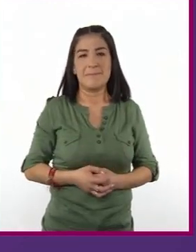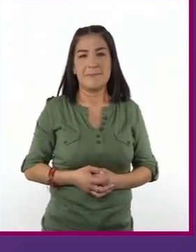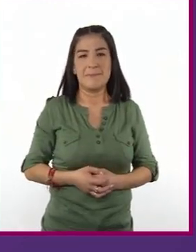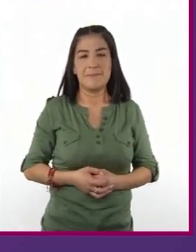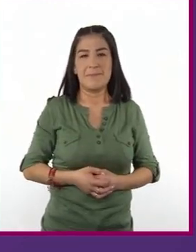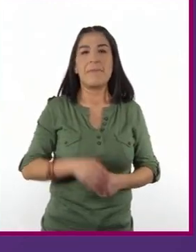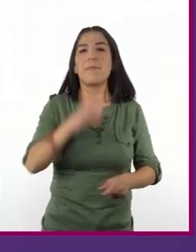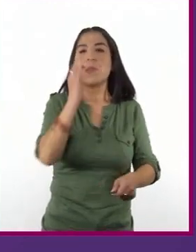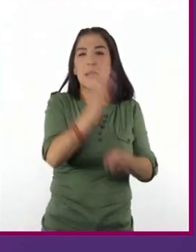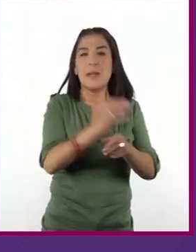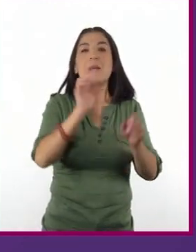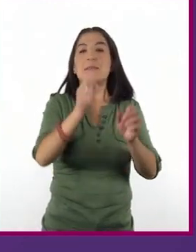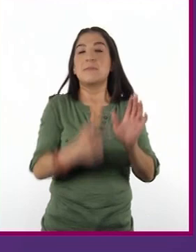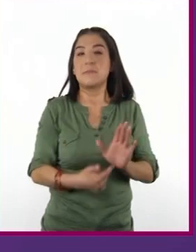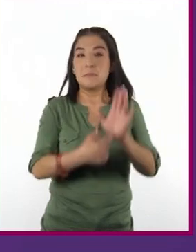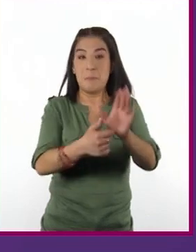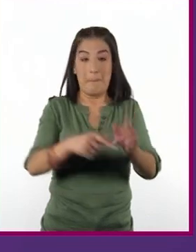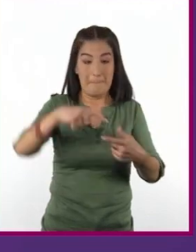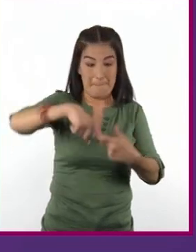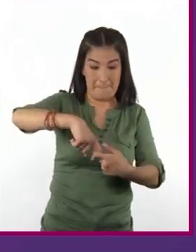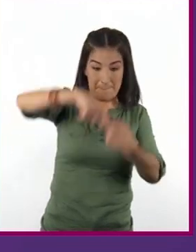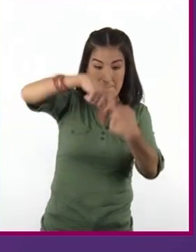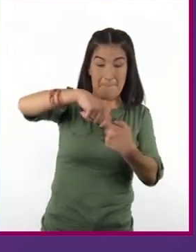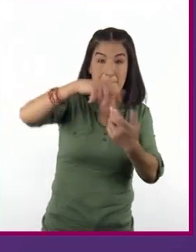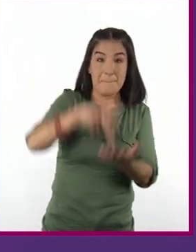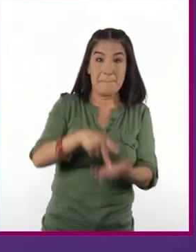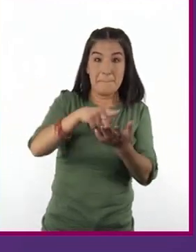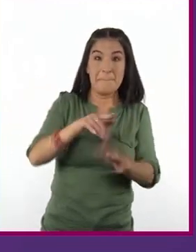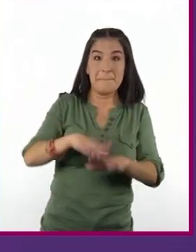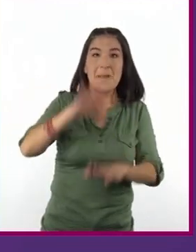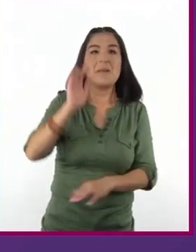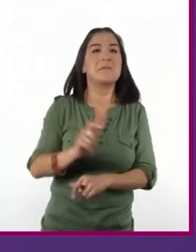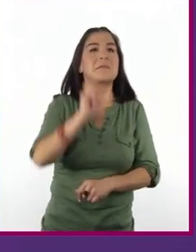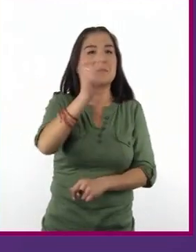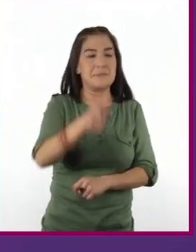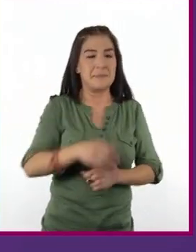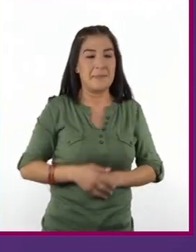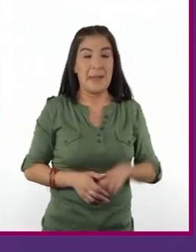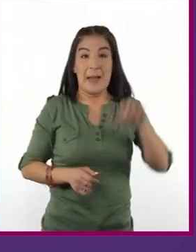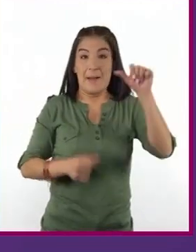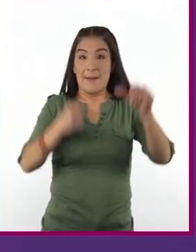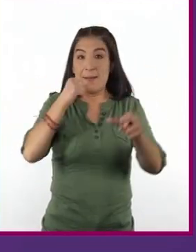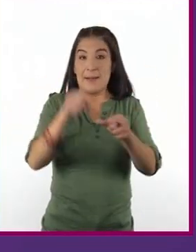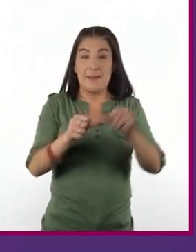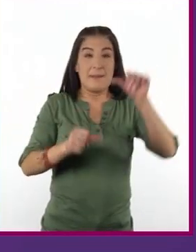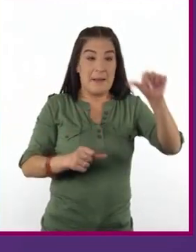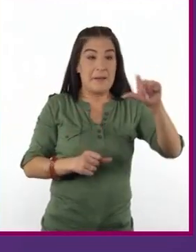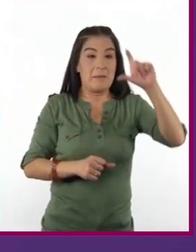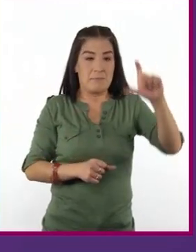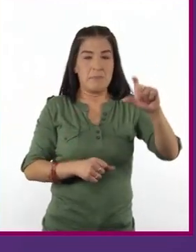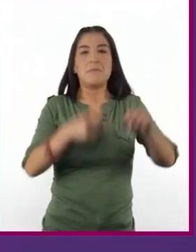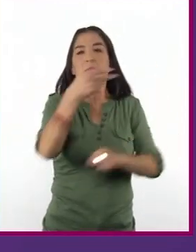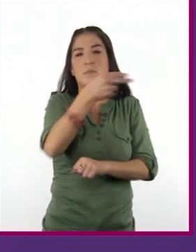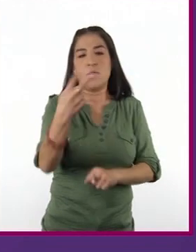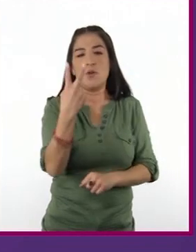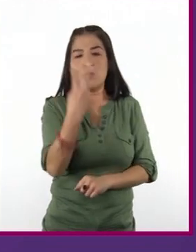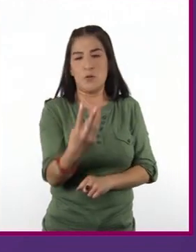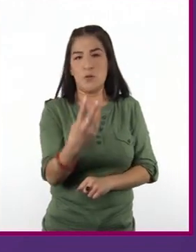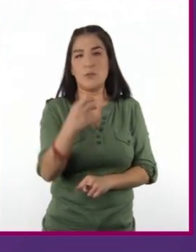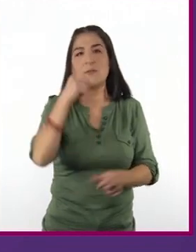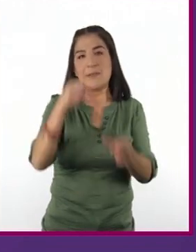Nuestra ecuación que relaciona el aumento en la longitud con el peso es A mayúscula igual a 2x.